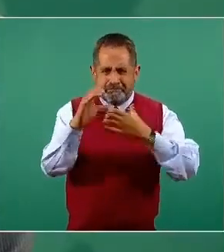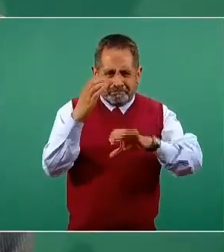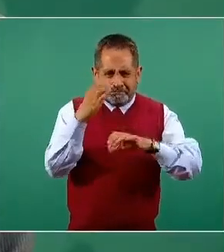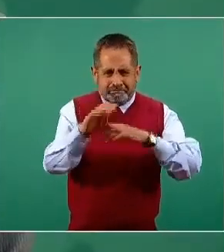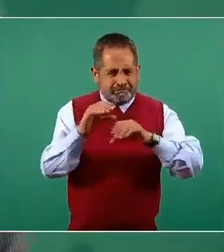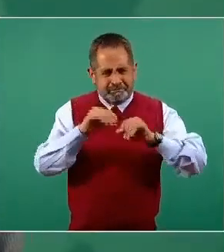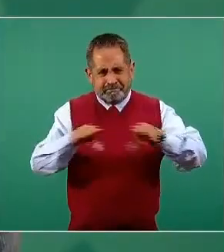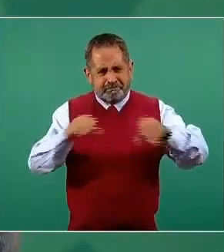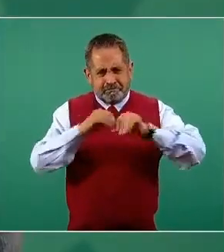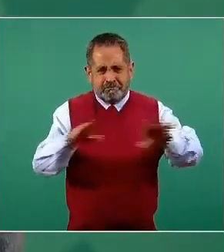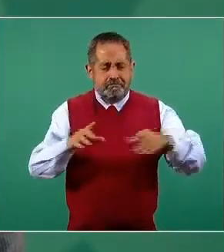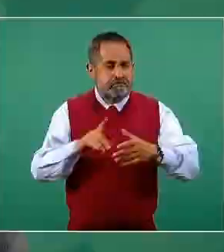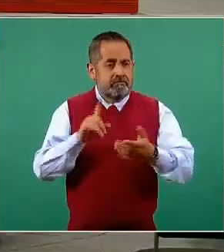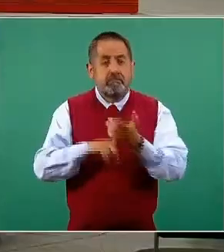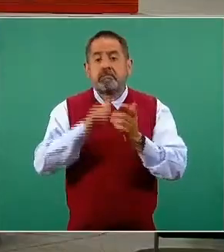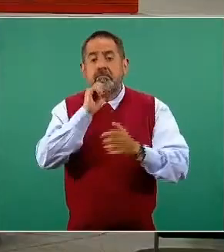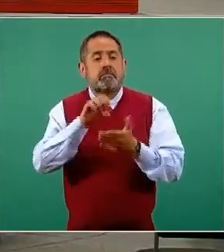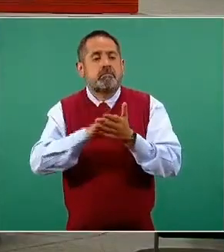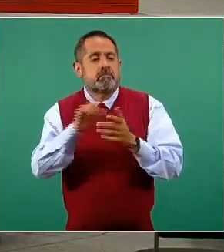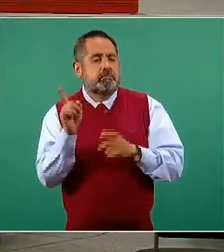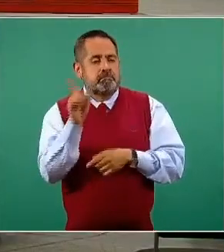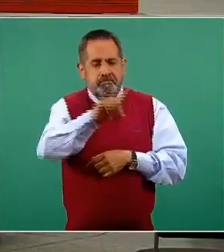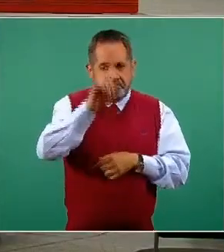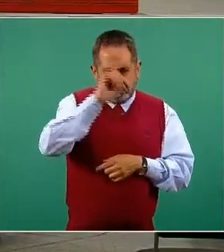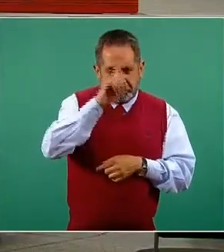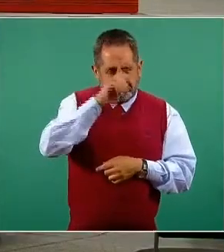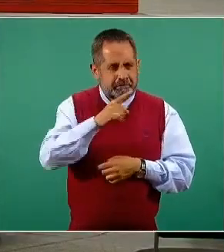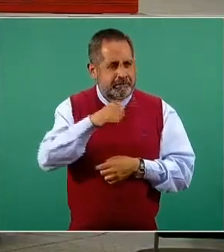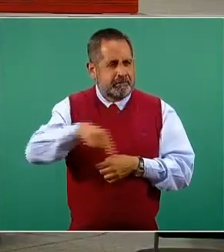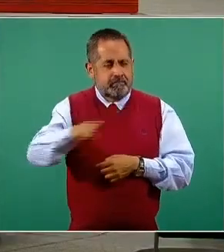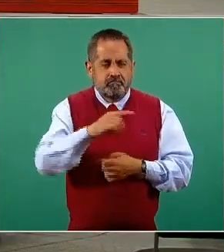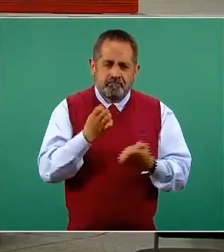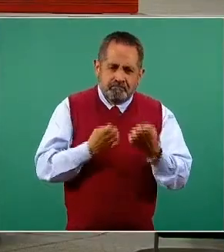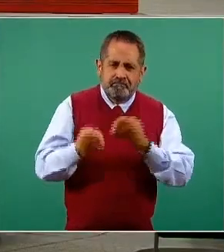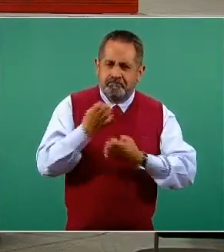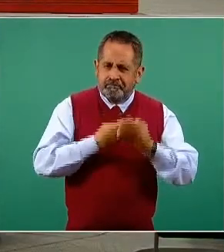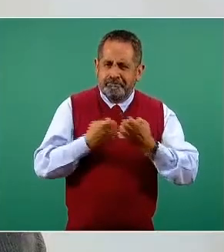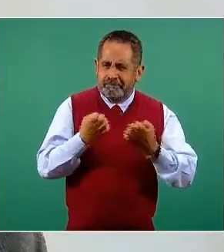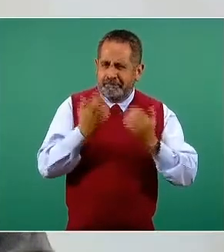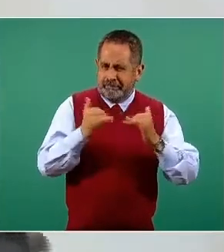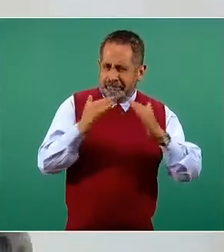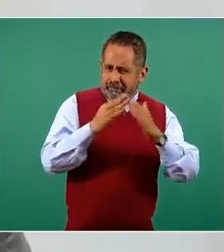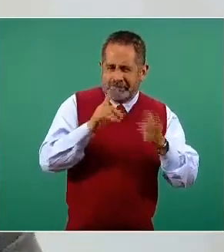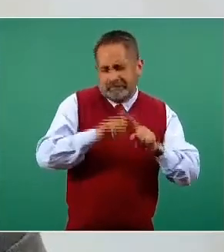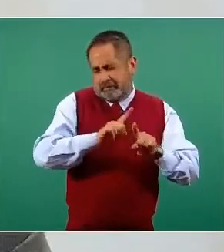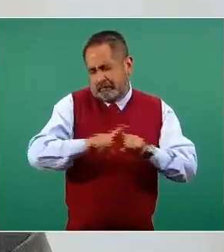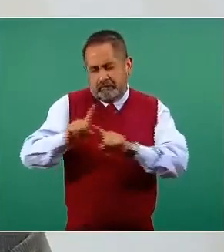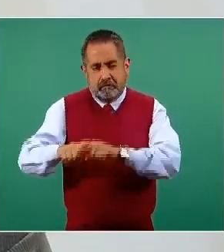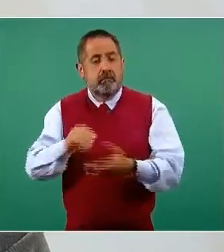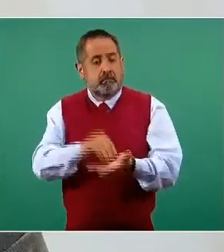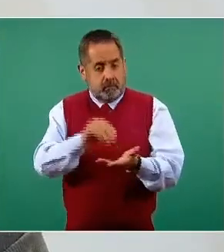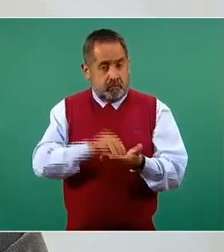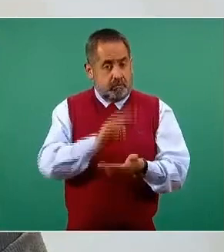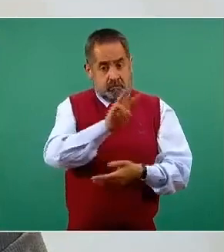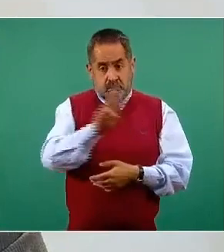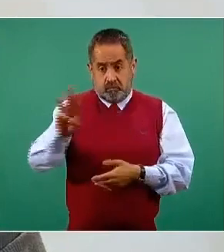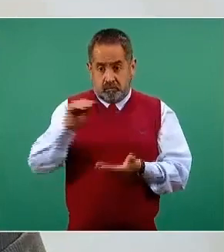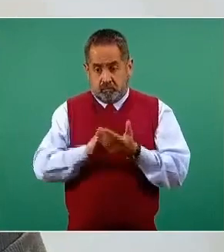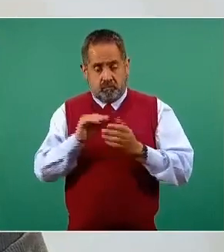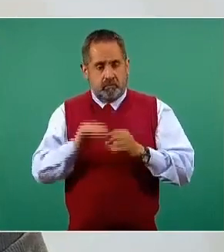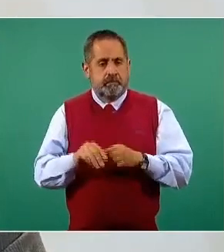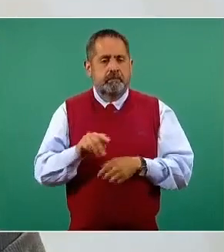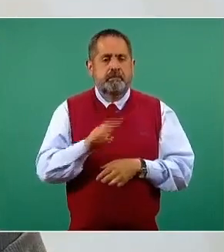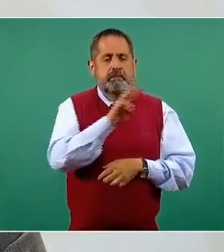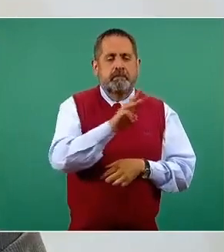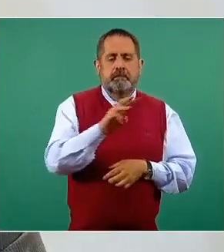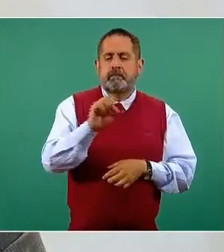incluso en la época actividad física en casa, una serie de elementos. Esta página persiste, desde luego, se alimenta todos los días, es